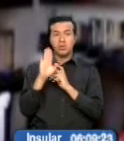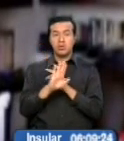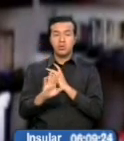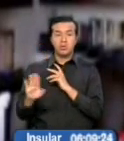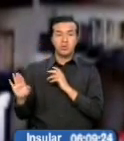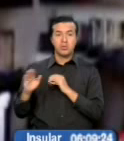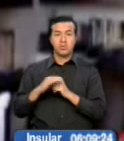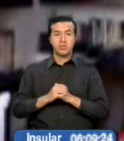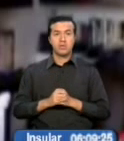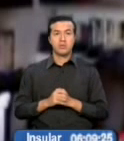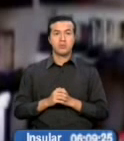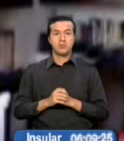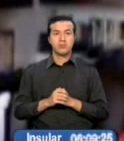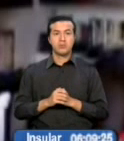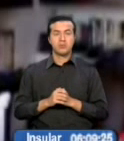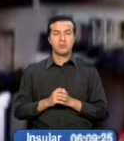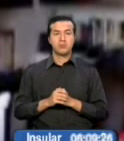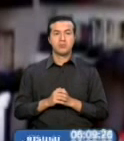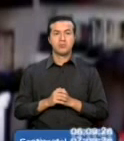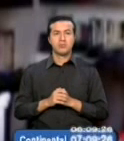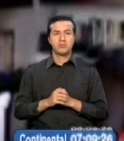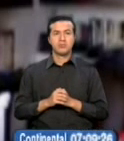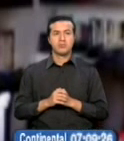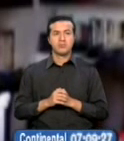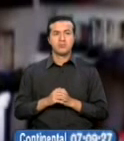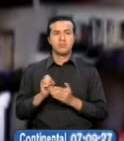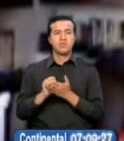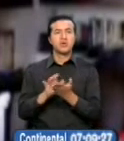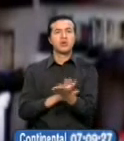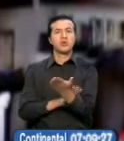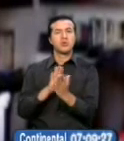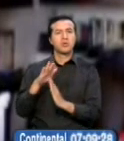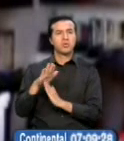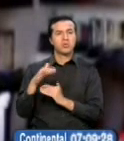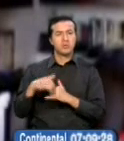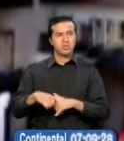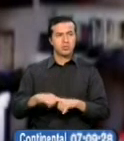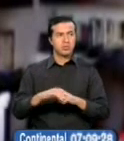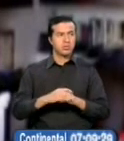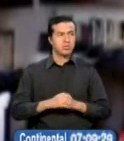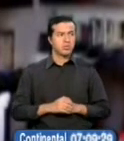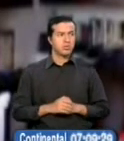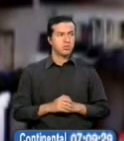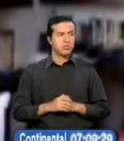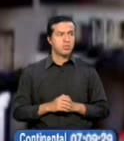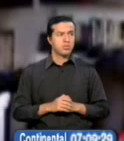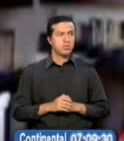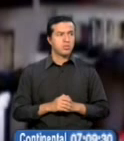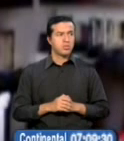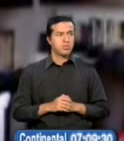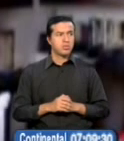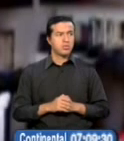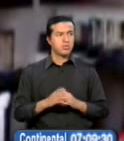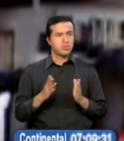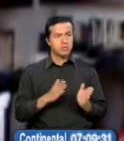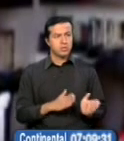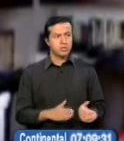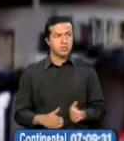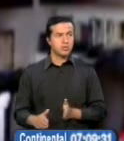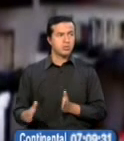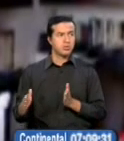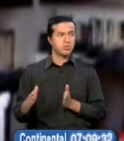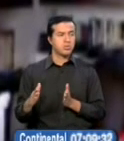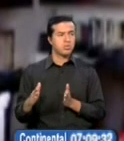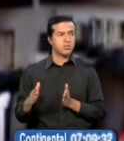temas referidos a la interpretación de los acuerdos de paz. Ahora, ese plan que había establecido en un